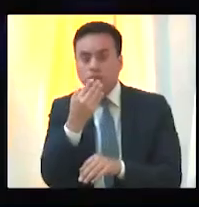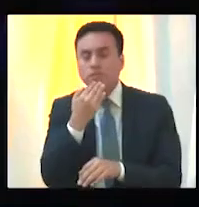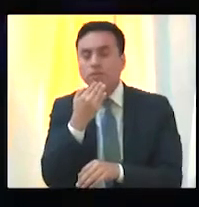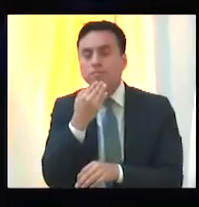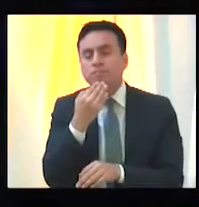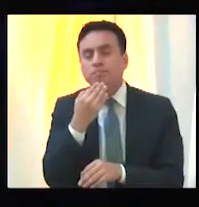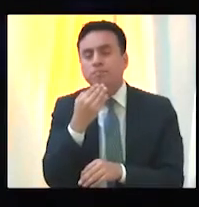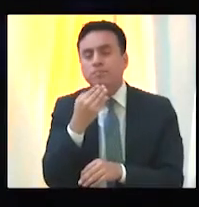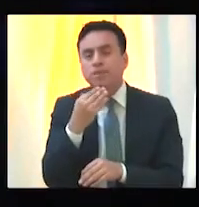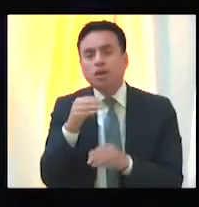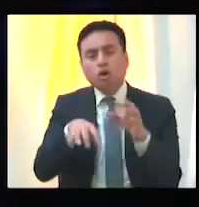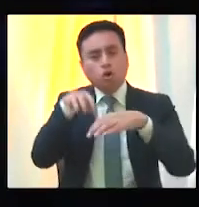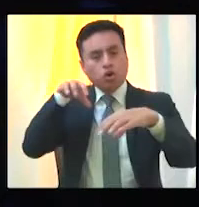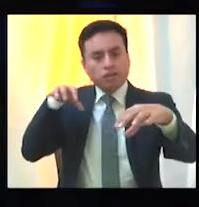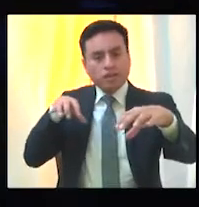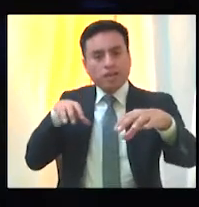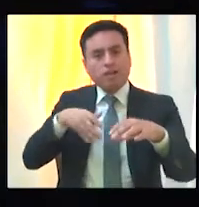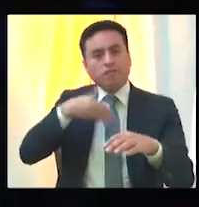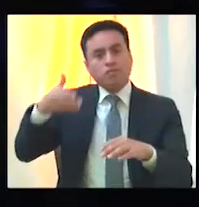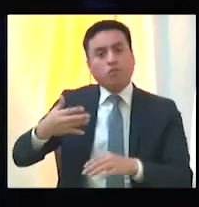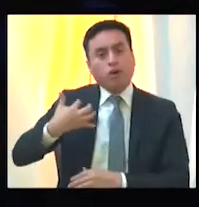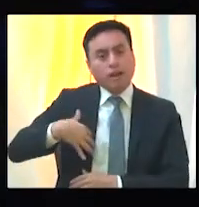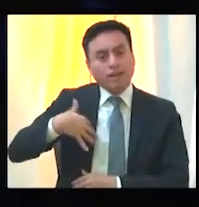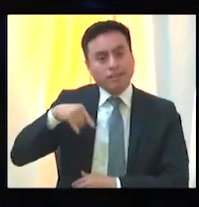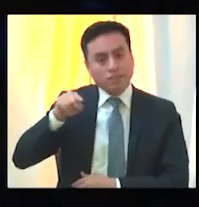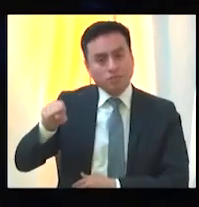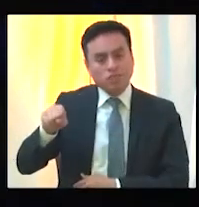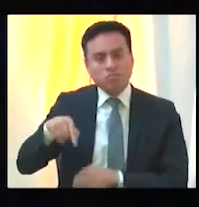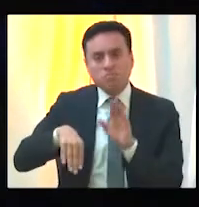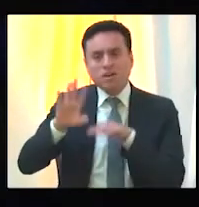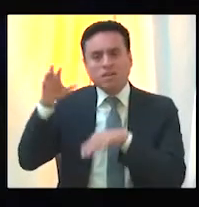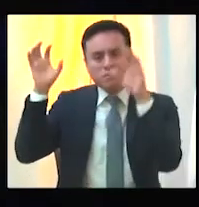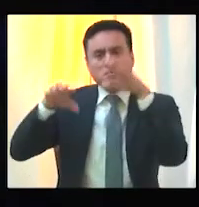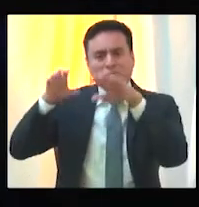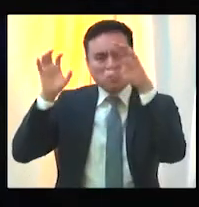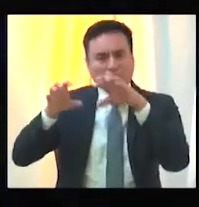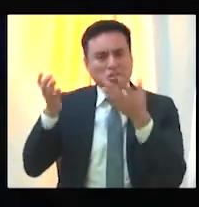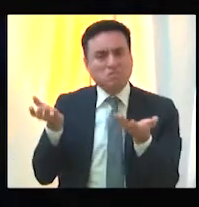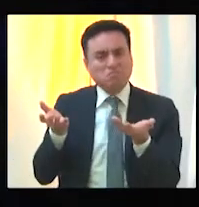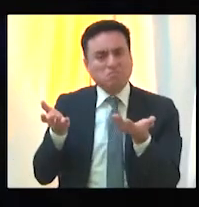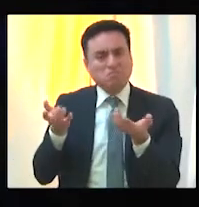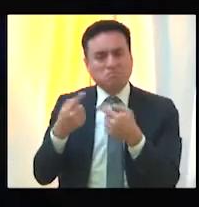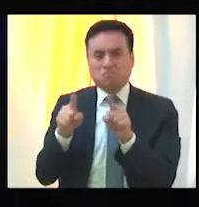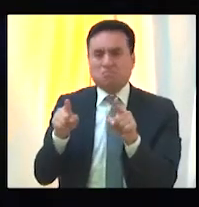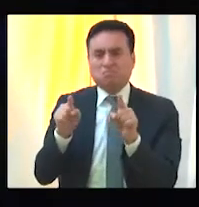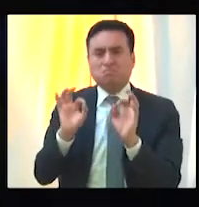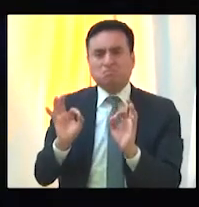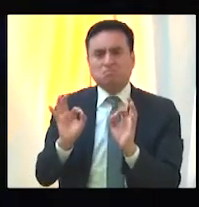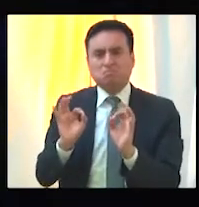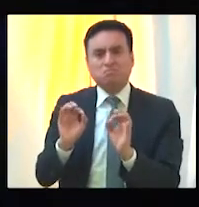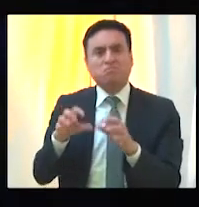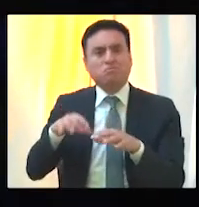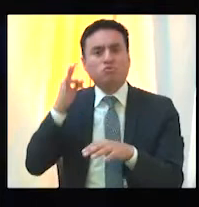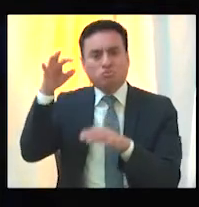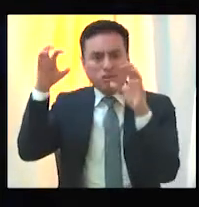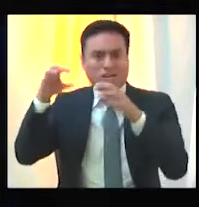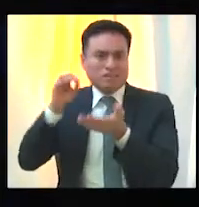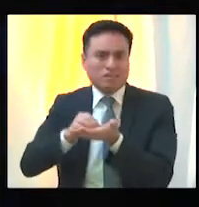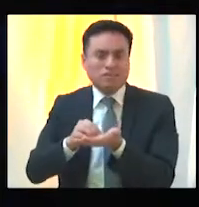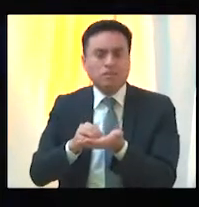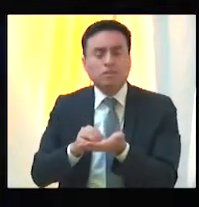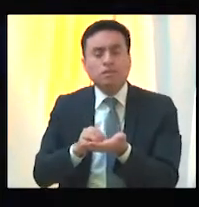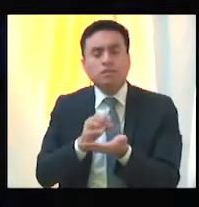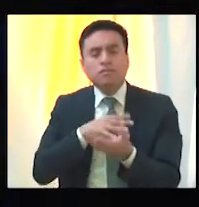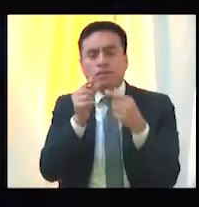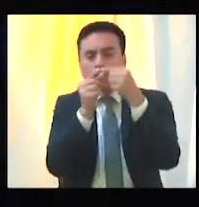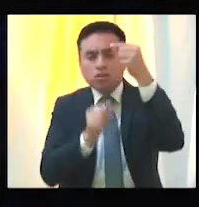cruzando la cordillera, nuestros vecinos argentinos van a tener mayores precipitaciones de las que observan en el presente. A lo largo de Chile,